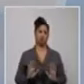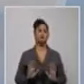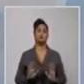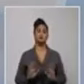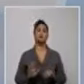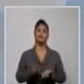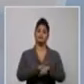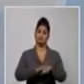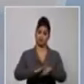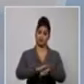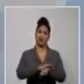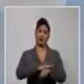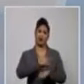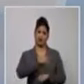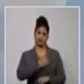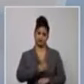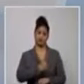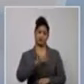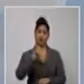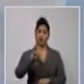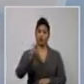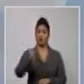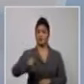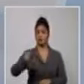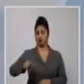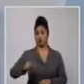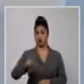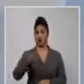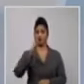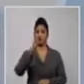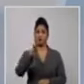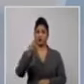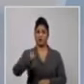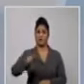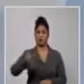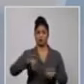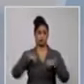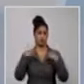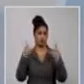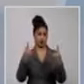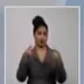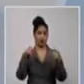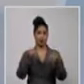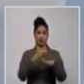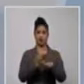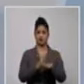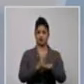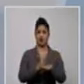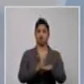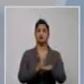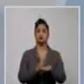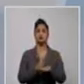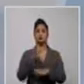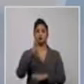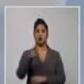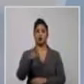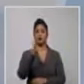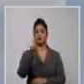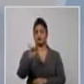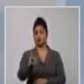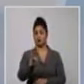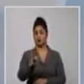2 personas en el día de hoy, lo cual da un acumulado de 216 y una letalidad para